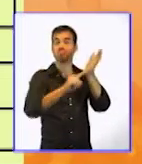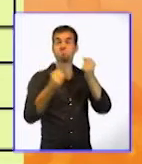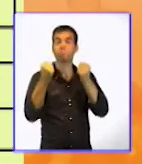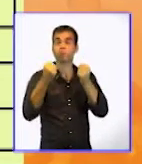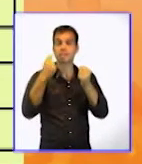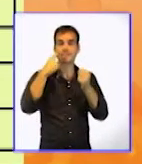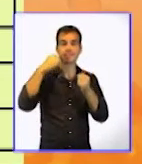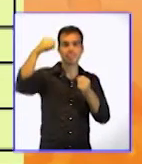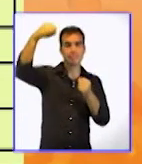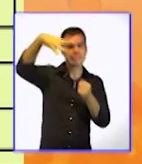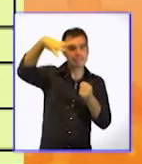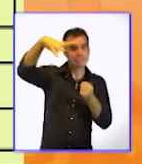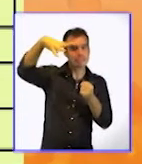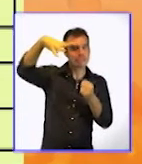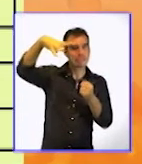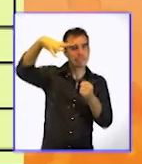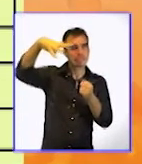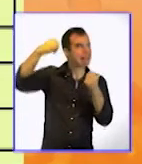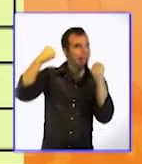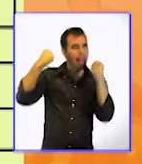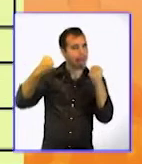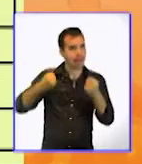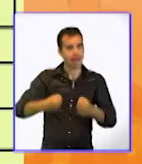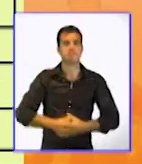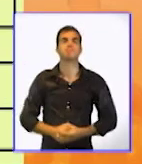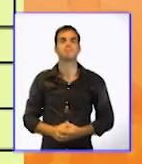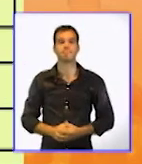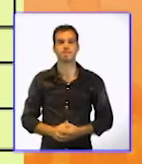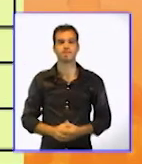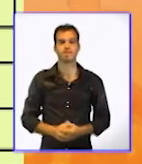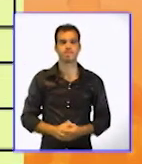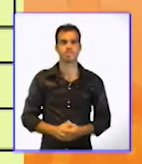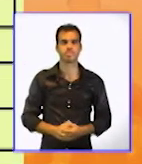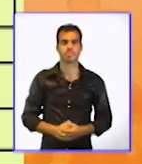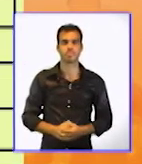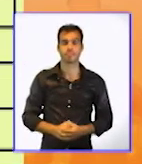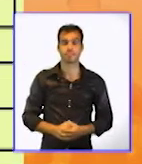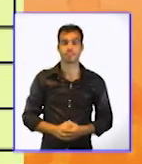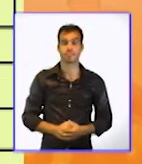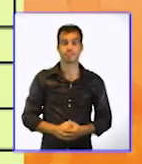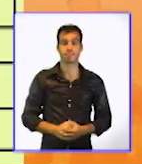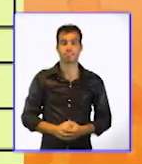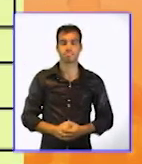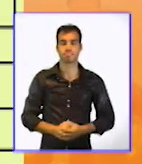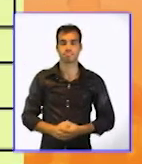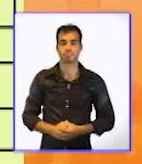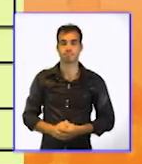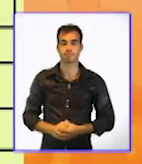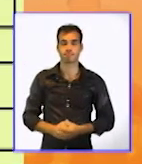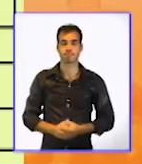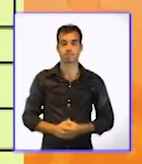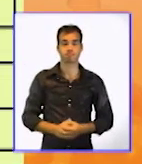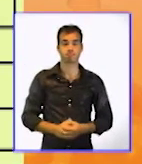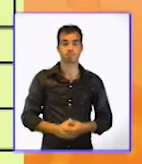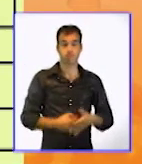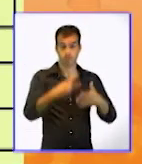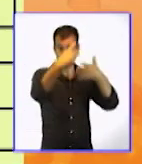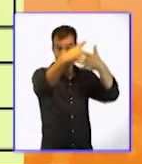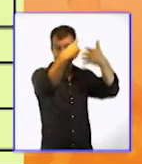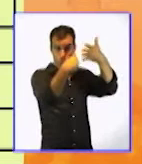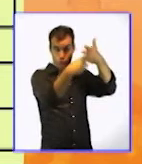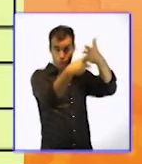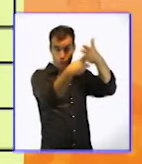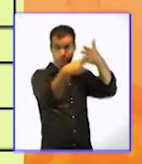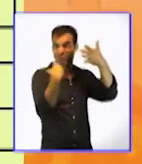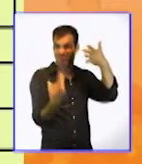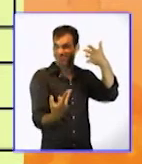electrolitos fuertes que iluminan la lámpara con gran intensidad porque están muy disociados en iones, como decíamos en la definición anterior.